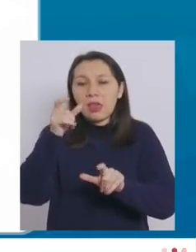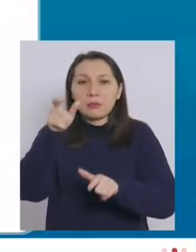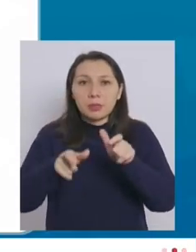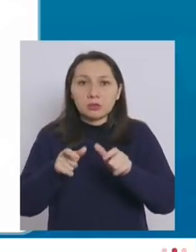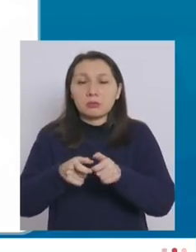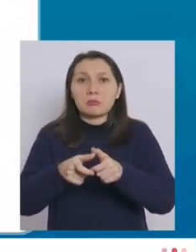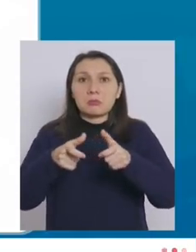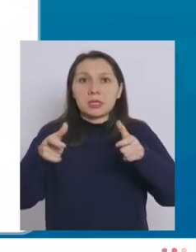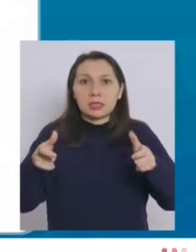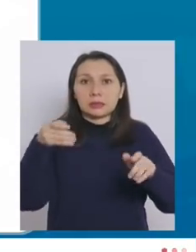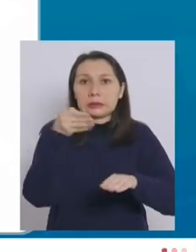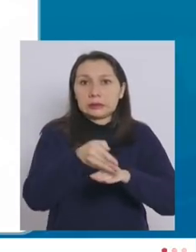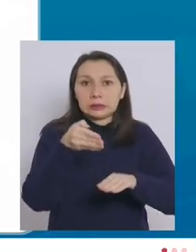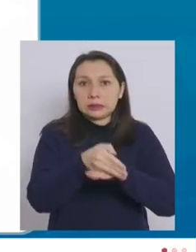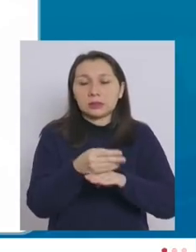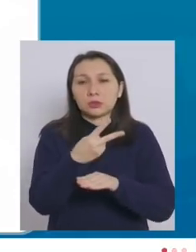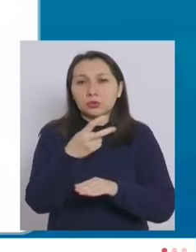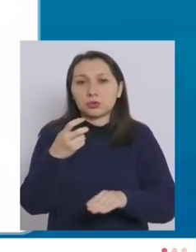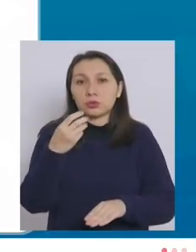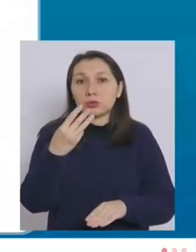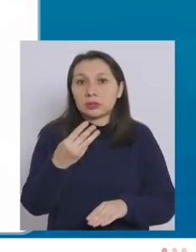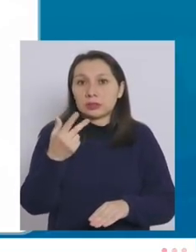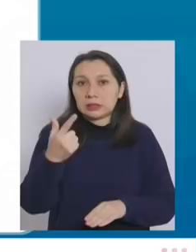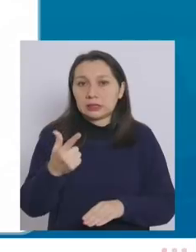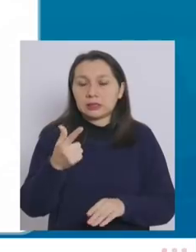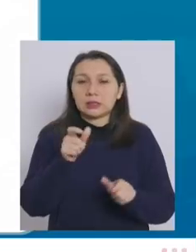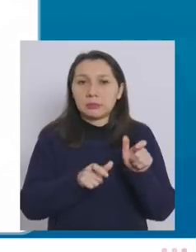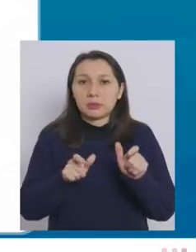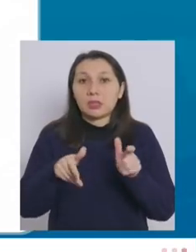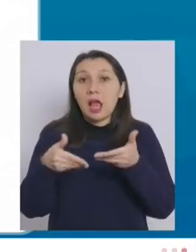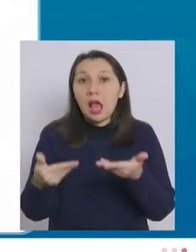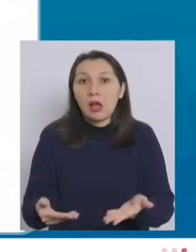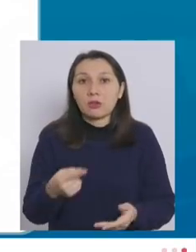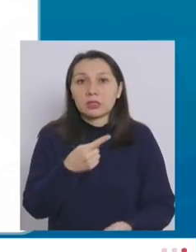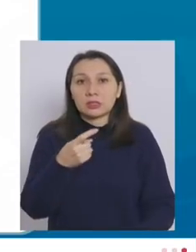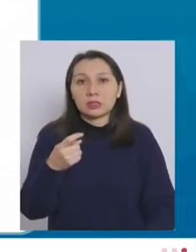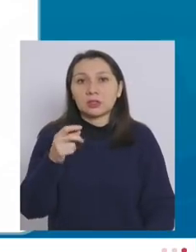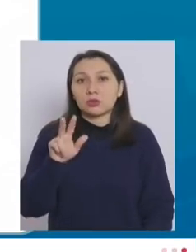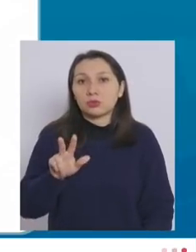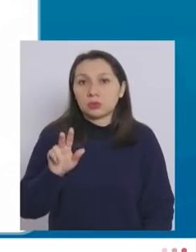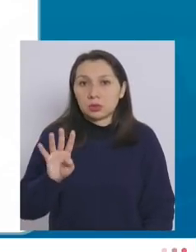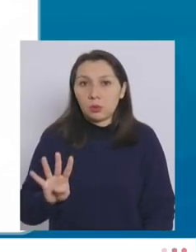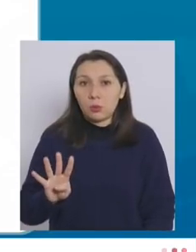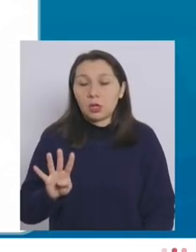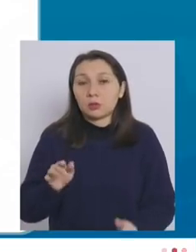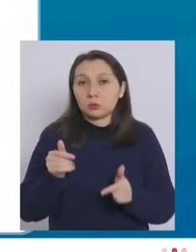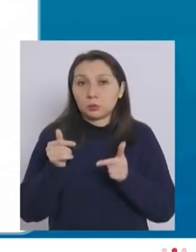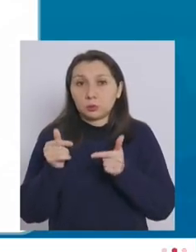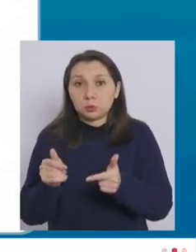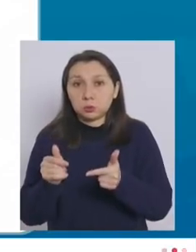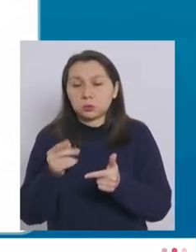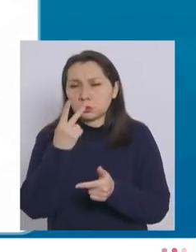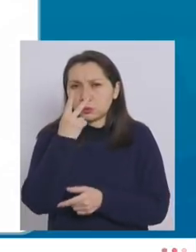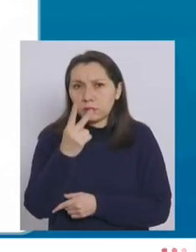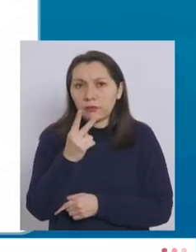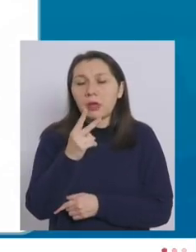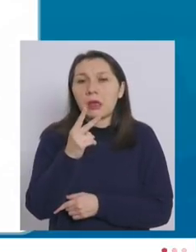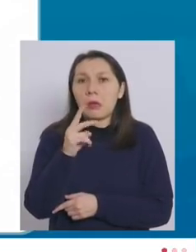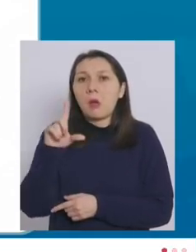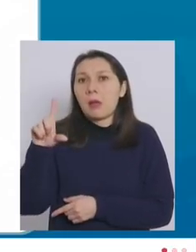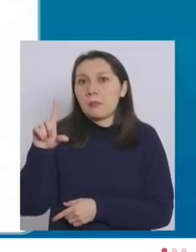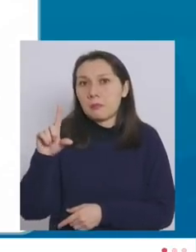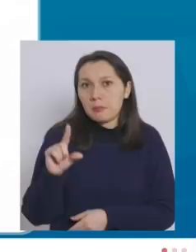móviles. Alcanzamos a 237 y ahora estamos en 184. Afortunadamente se nota una